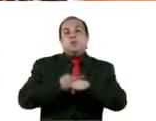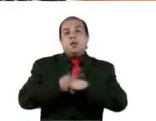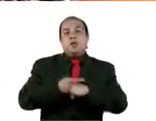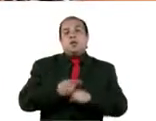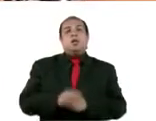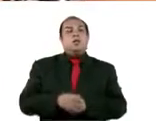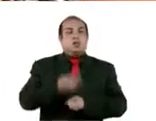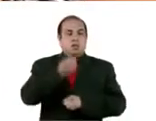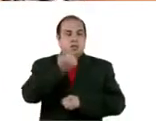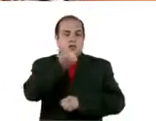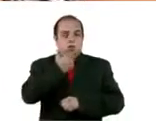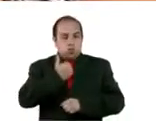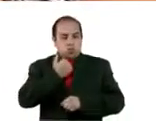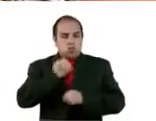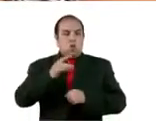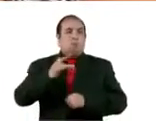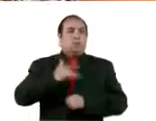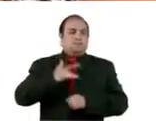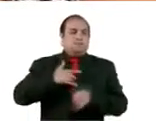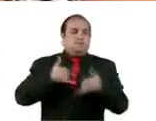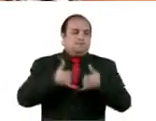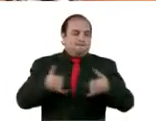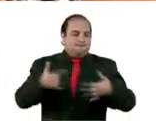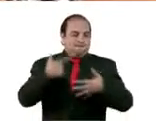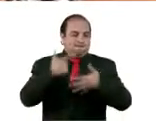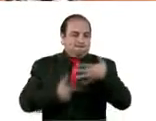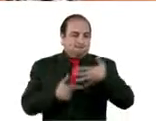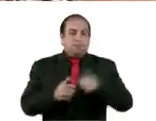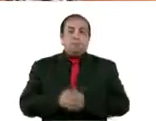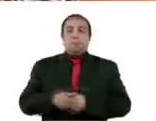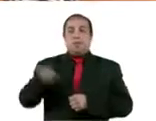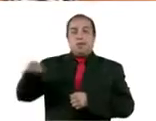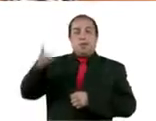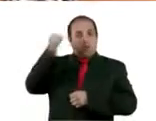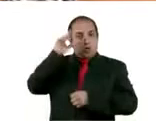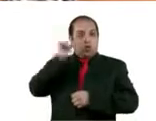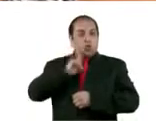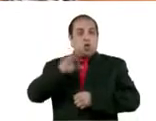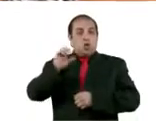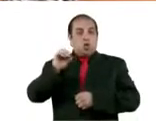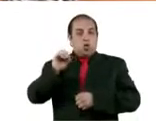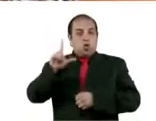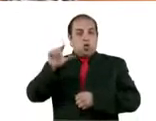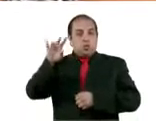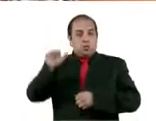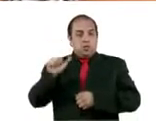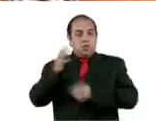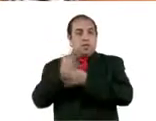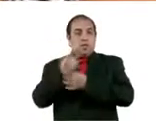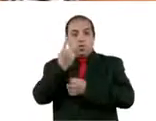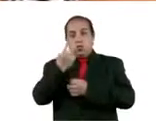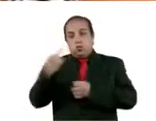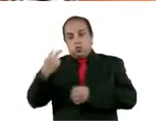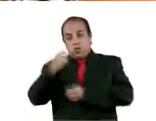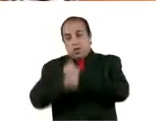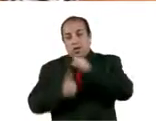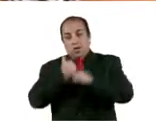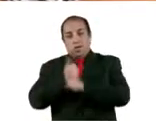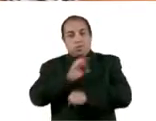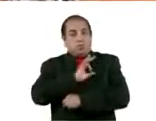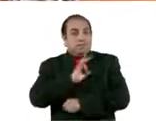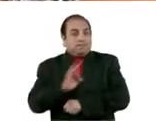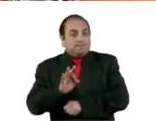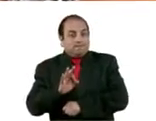diabetes, obesidad, etcétera. Pues sí, la doctora Oliva, que aquí presente, nos comentaba que en 1 o 2 años, pues podrían